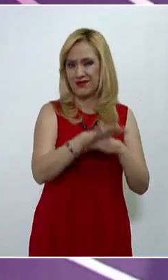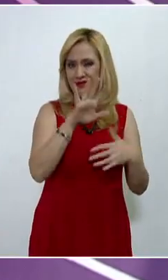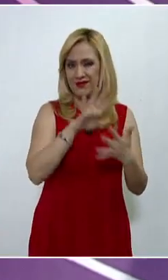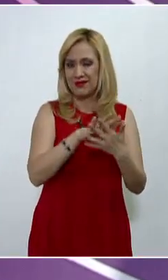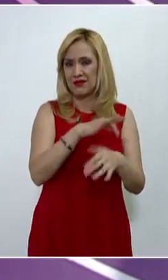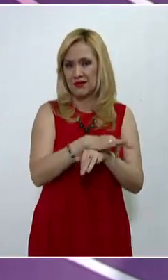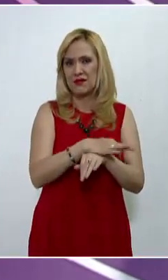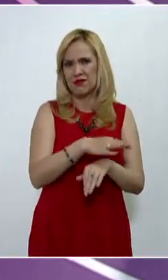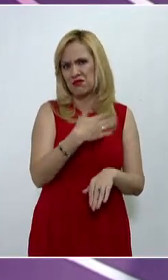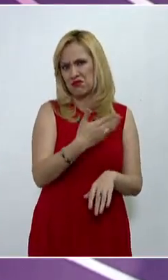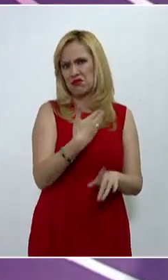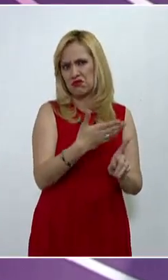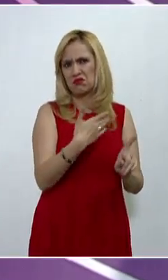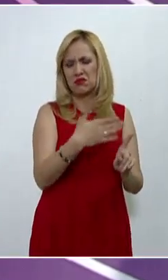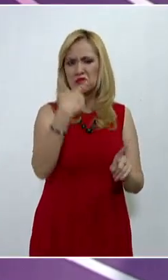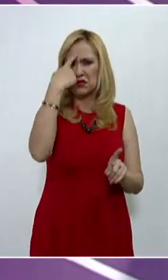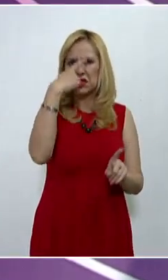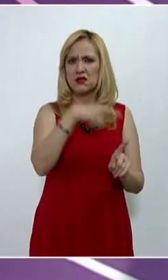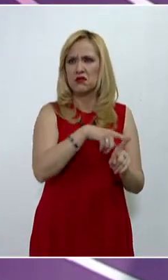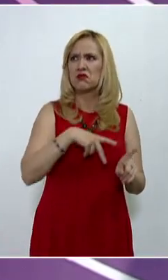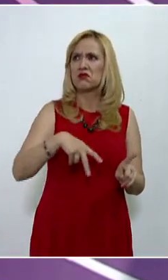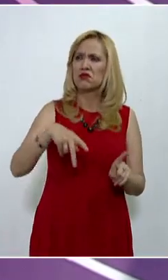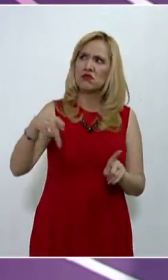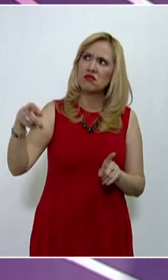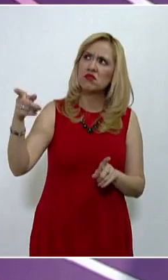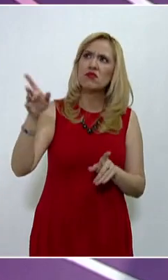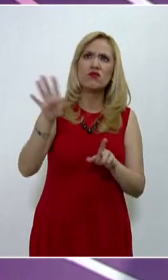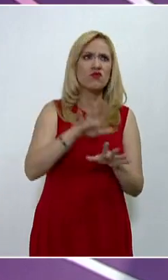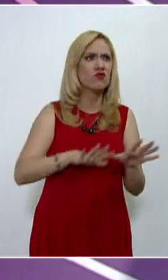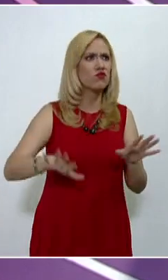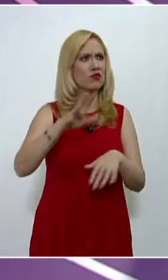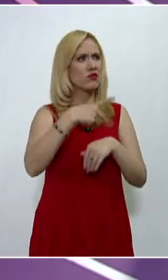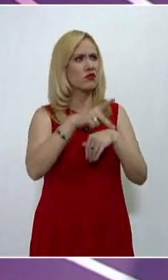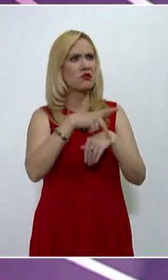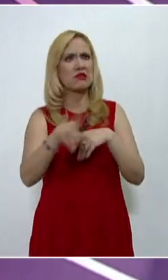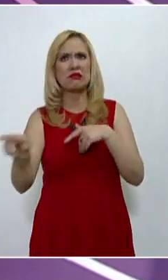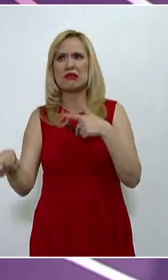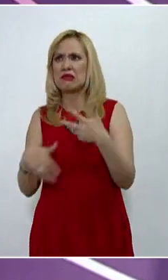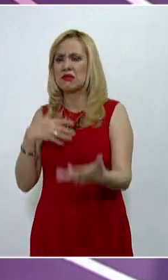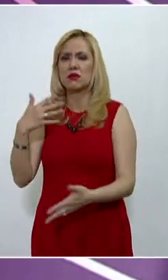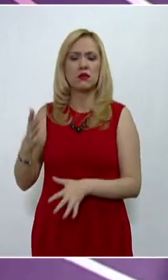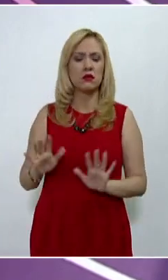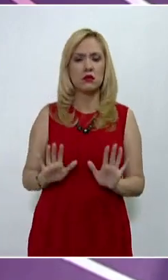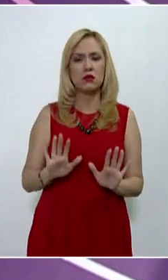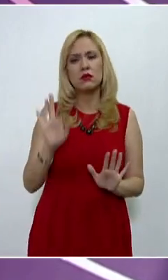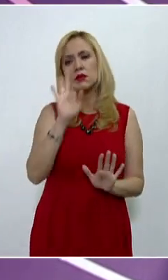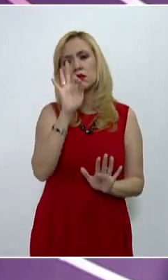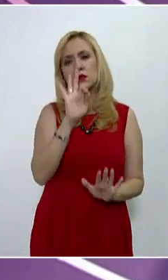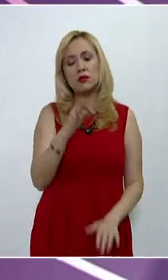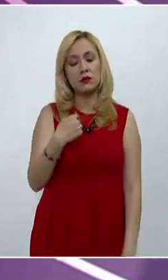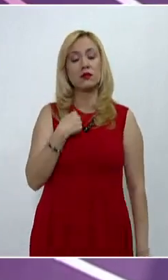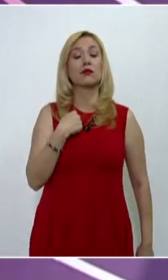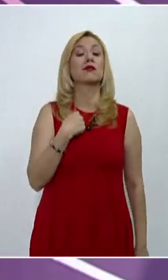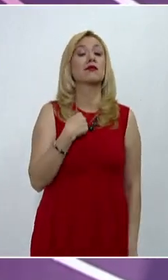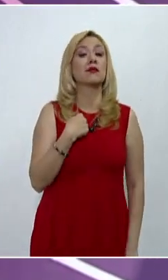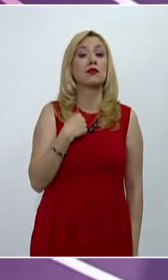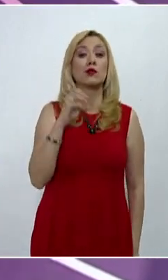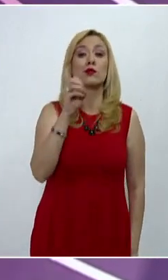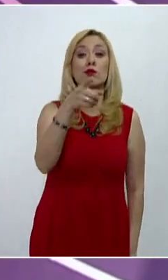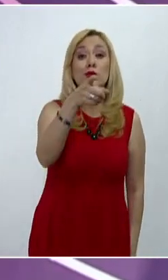son pertinentes para enfrentar el problema de seguridad pública, pienso yo, ¿y qué tal si nos pasaría a nosotros, no? ¿Qué tal